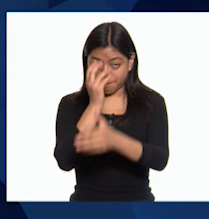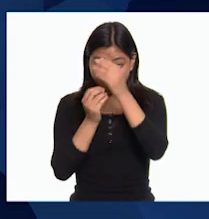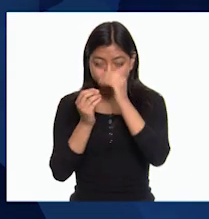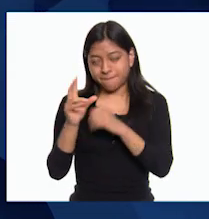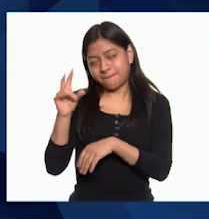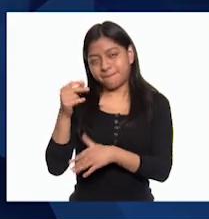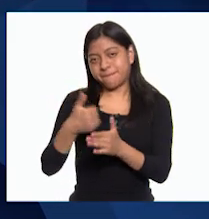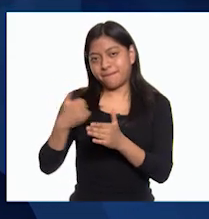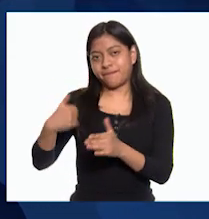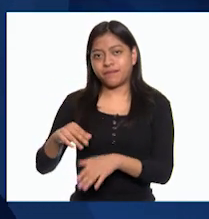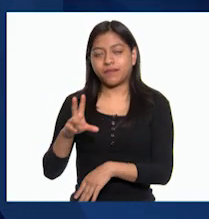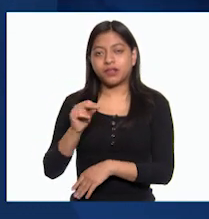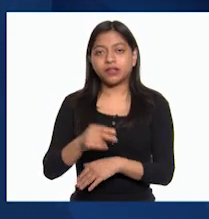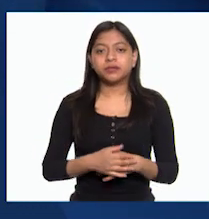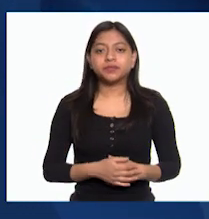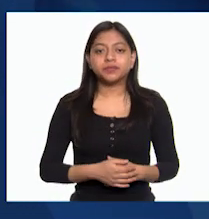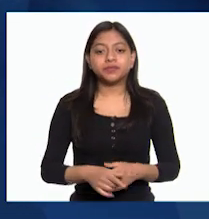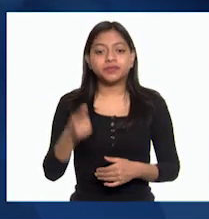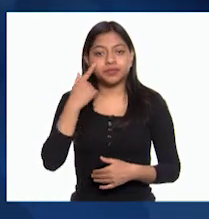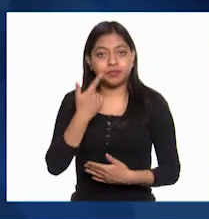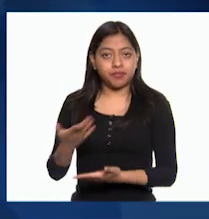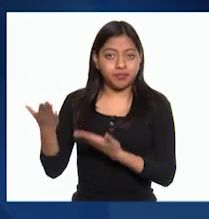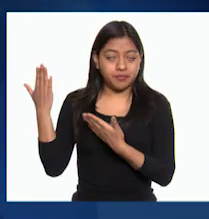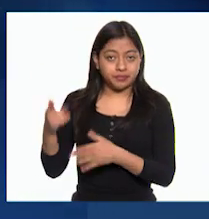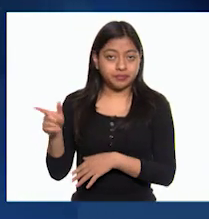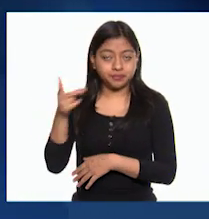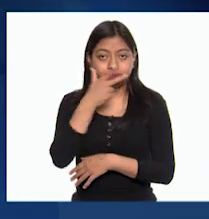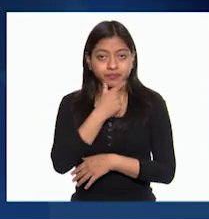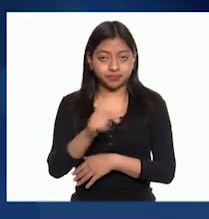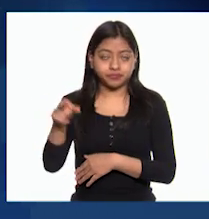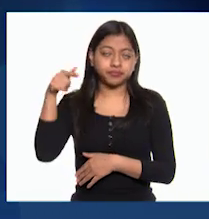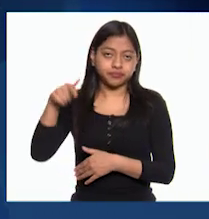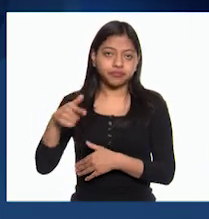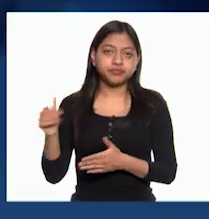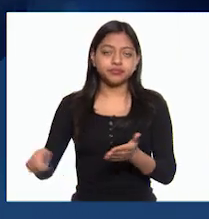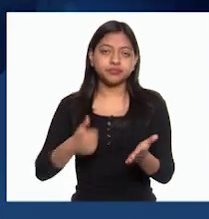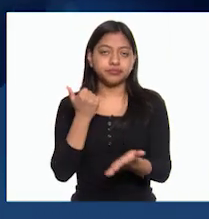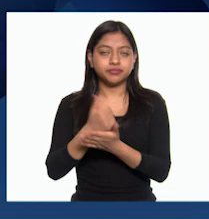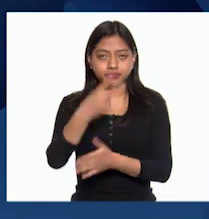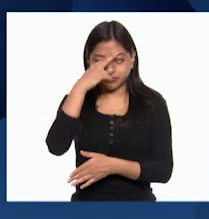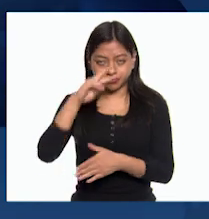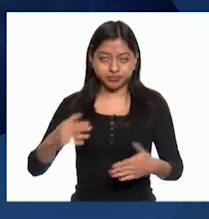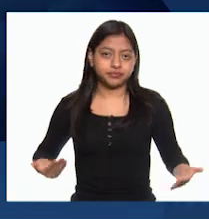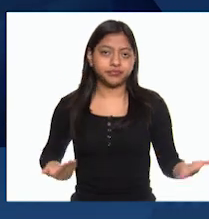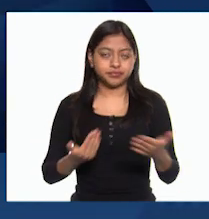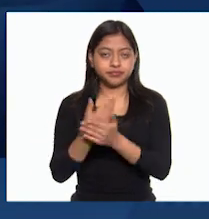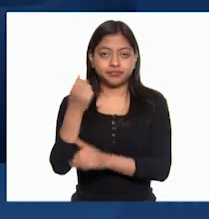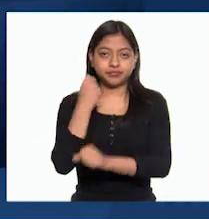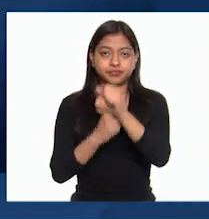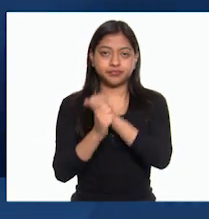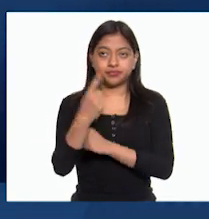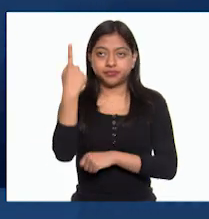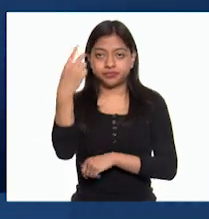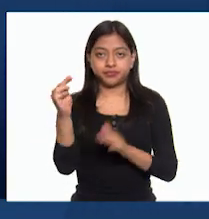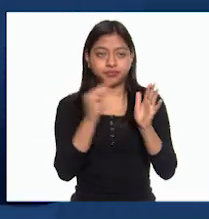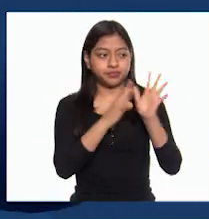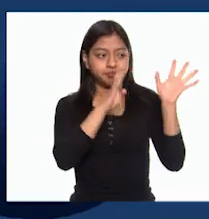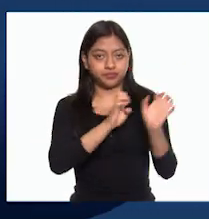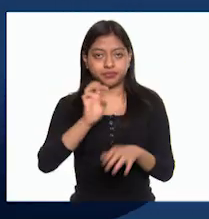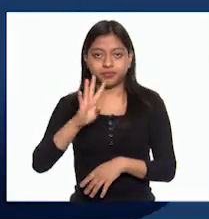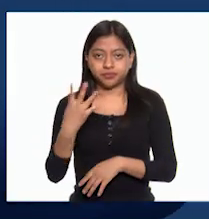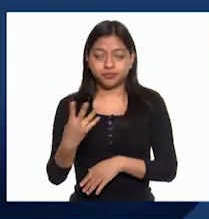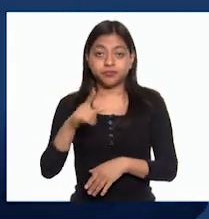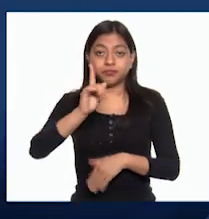gustaría mencionar brevemente que Salvador Novo fue un escritor nacido en la Ciudad de México en 1904 y falleció